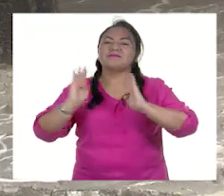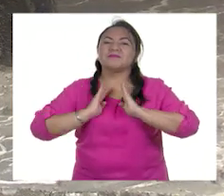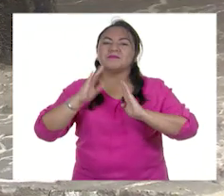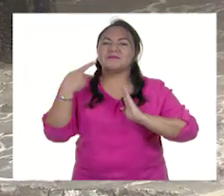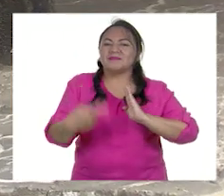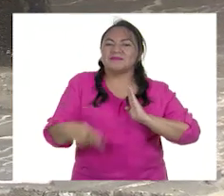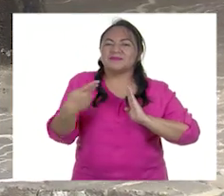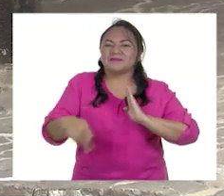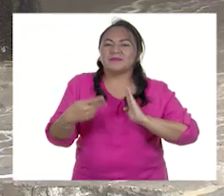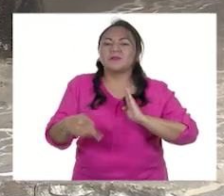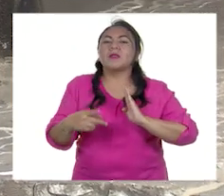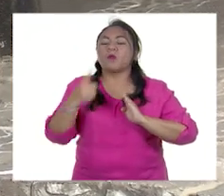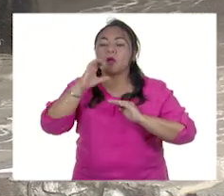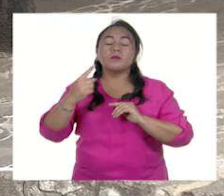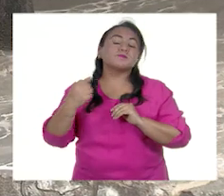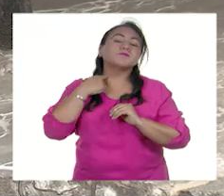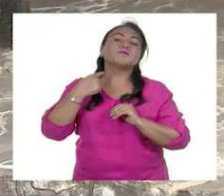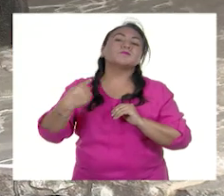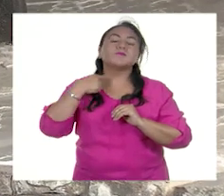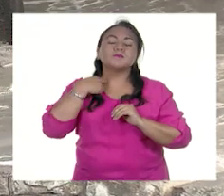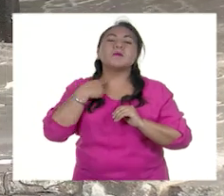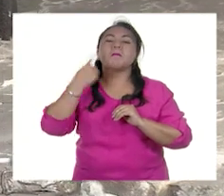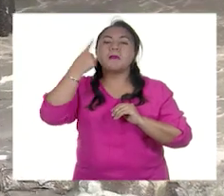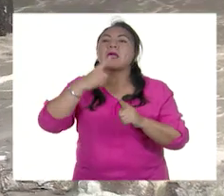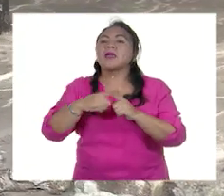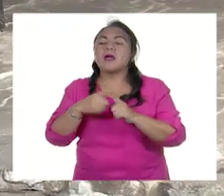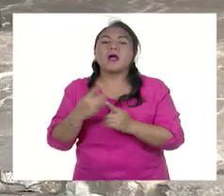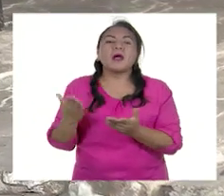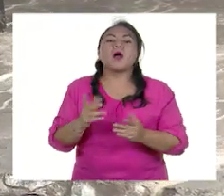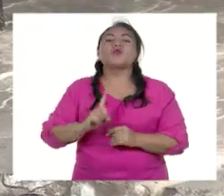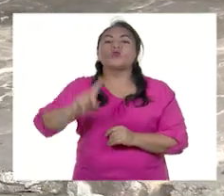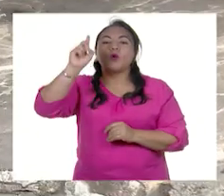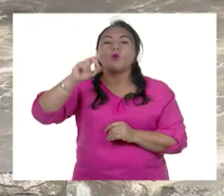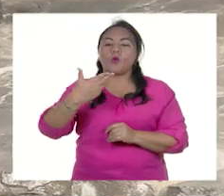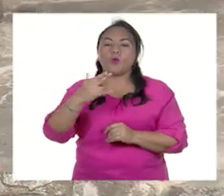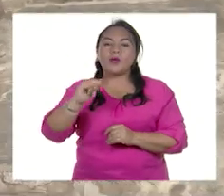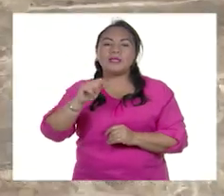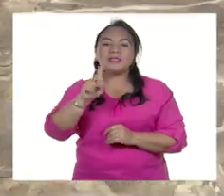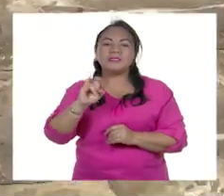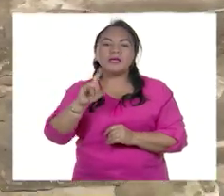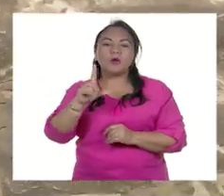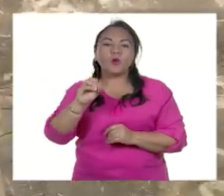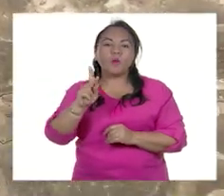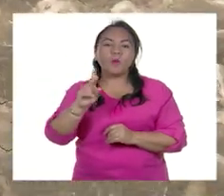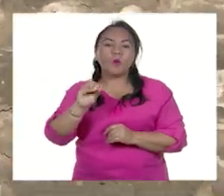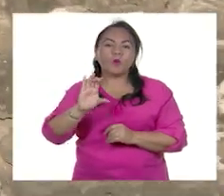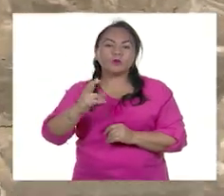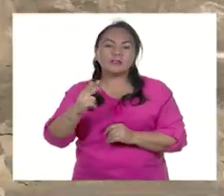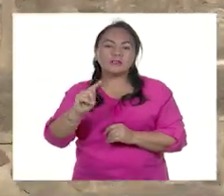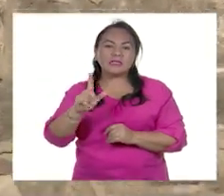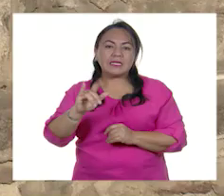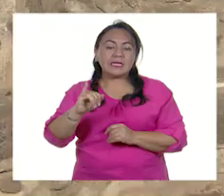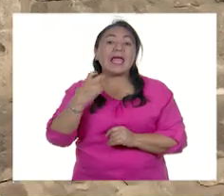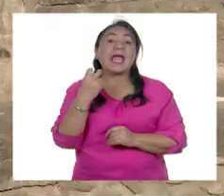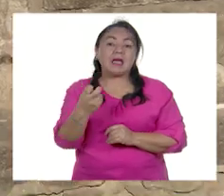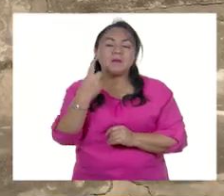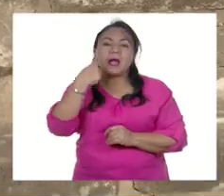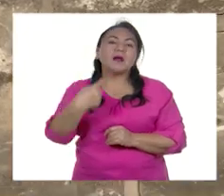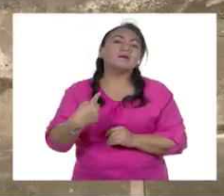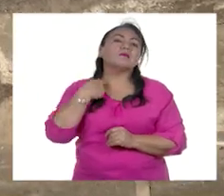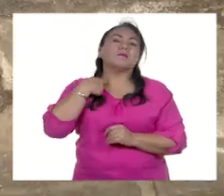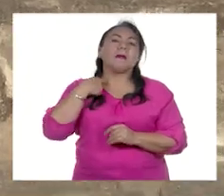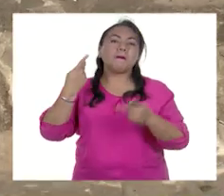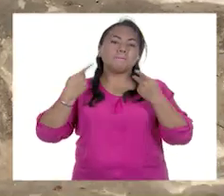de Huitzilopochtli y se hacía frente a su templo. Entonces ahí era donde se llevaba a cabo el sacrificio humano. Que es donde